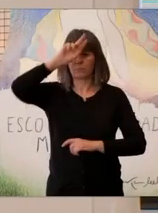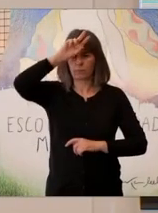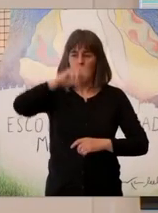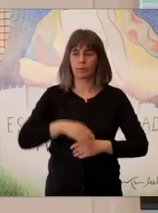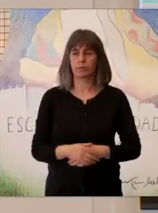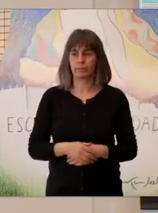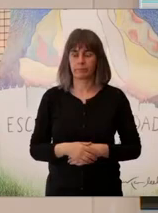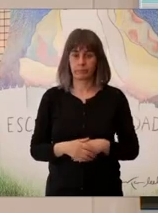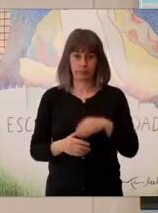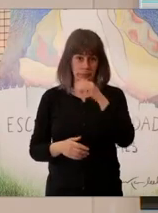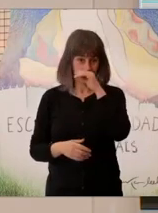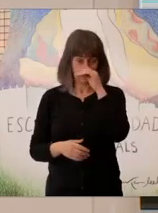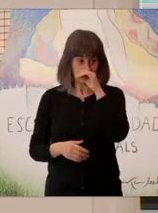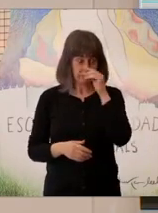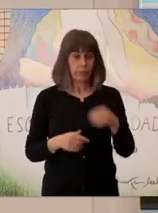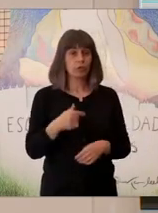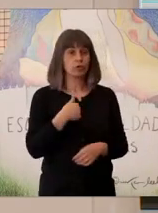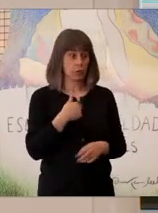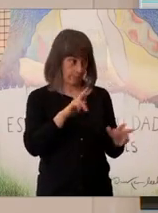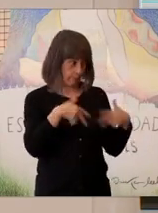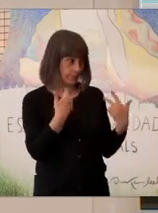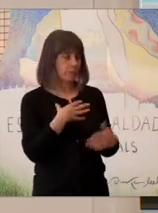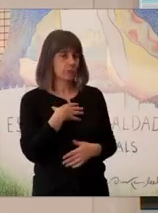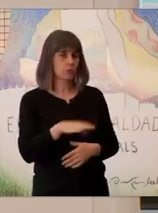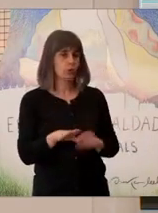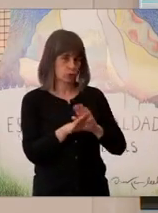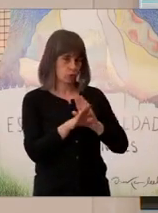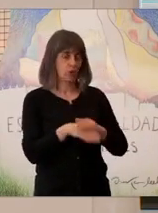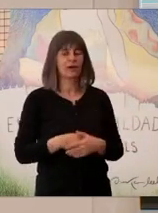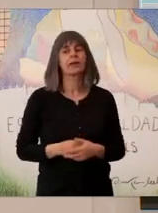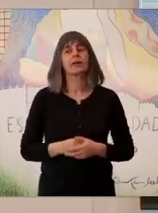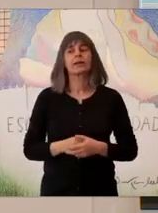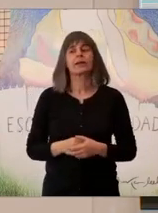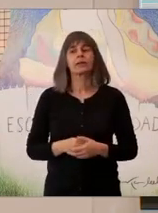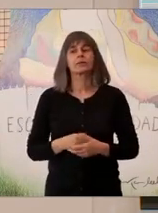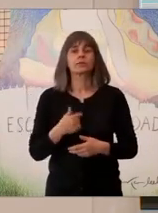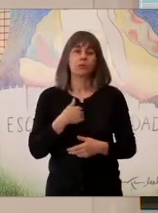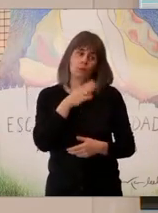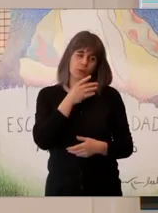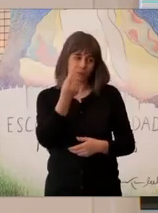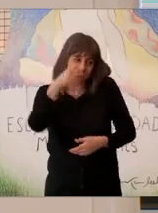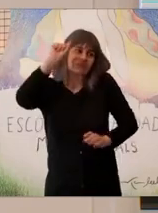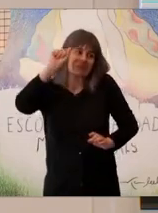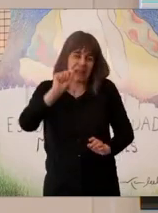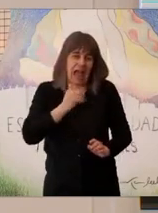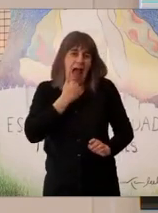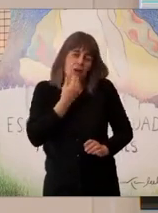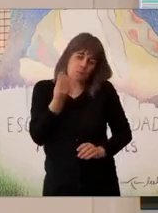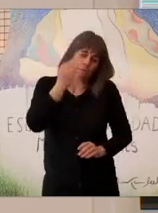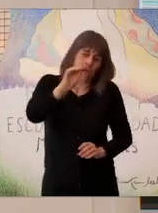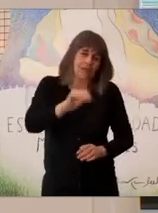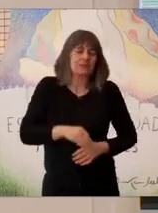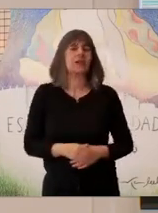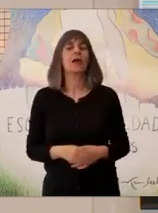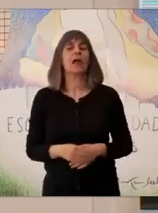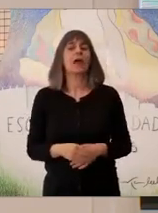no lo hacemos? Yo, de todas maneras, si me permites, sí, siguiendo con el hilo, yo, para poner la puntilla, sí, sí, que parece que voy a poner la puntilla, a